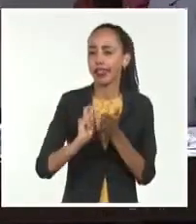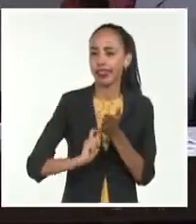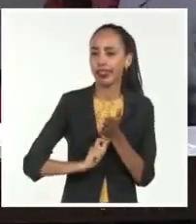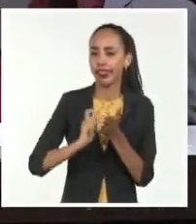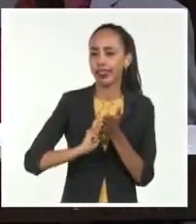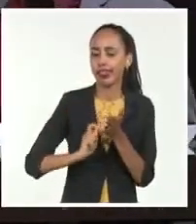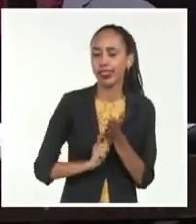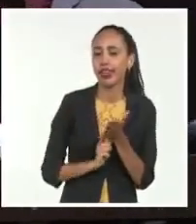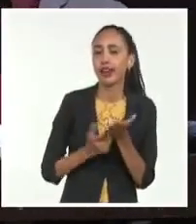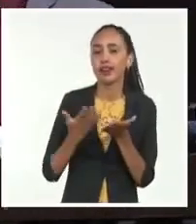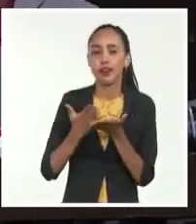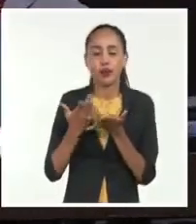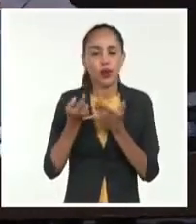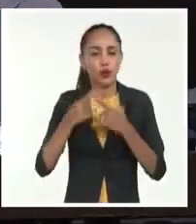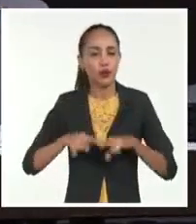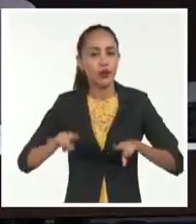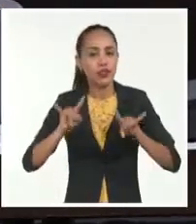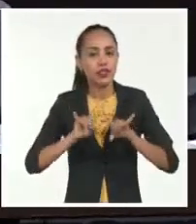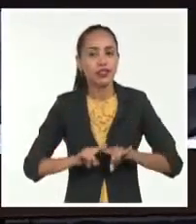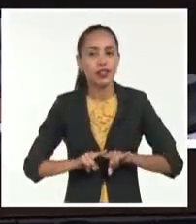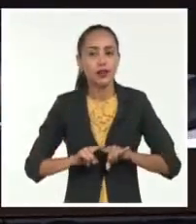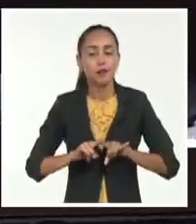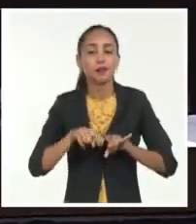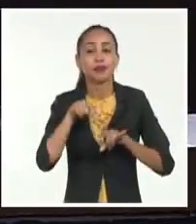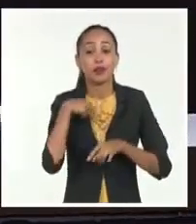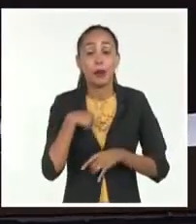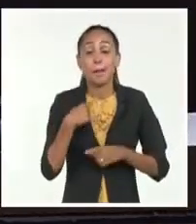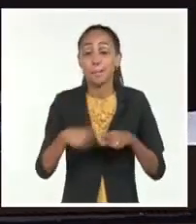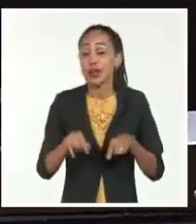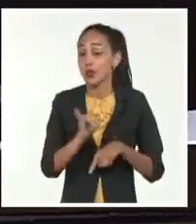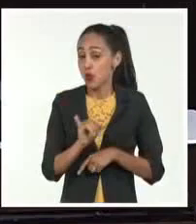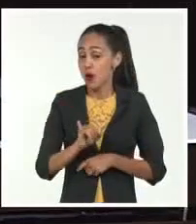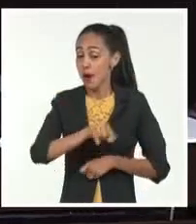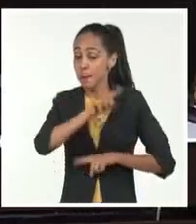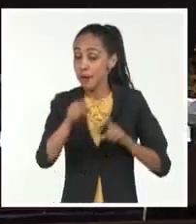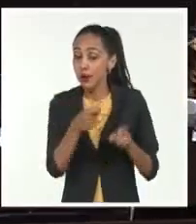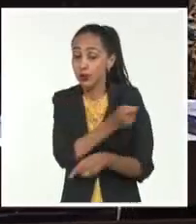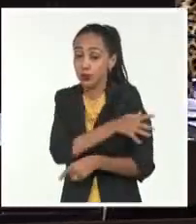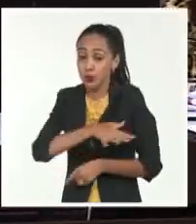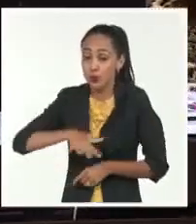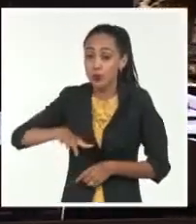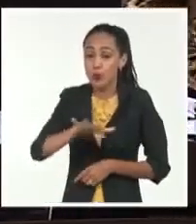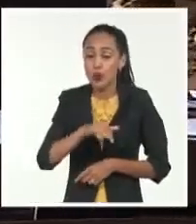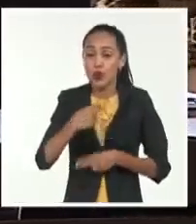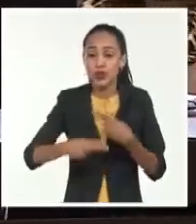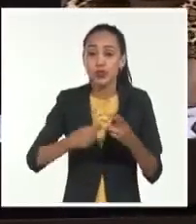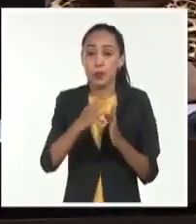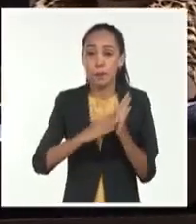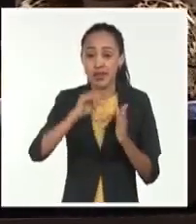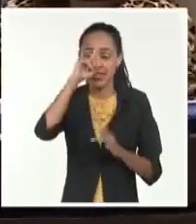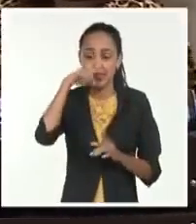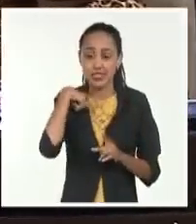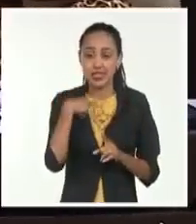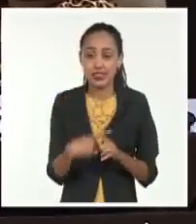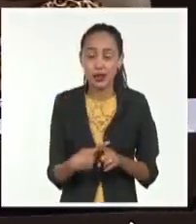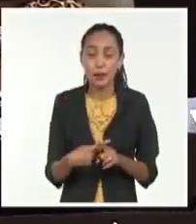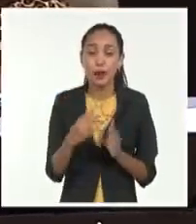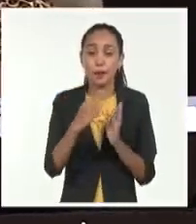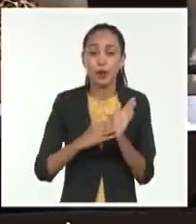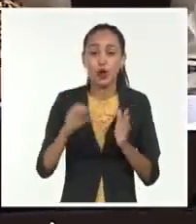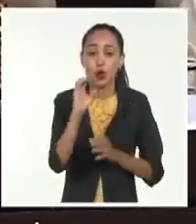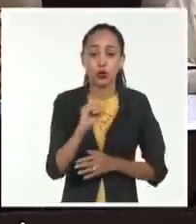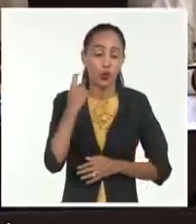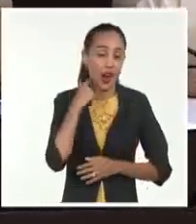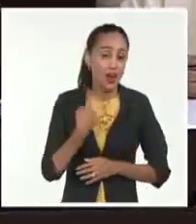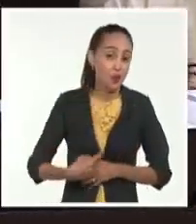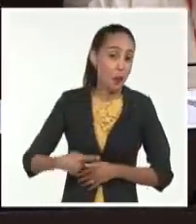la academia, expresado a través de la consulta especializada desarrollada durante los meses de septiembre y octubre del pasado